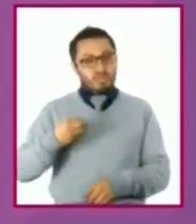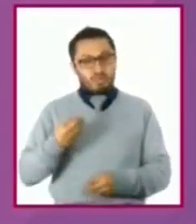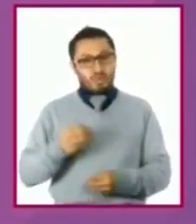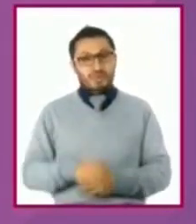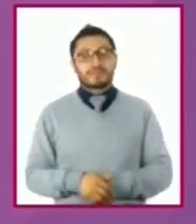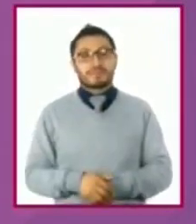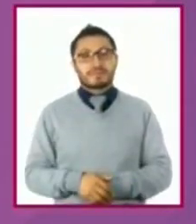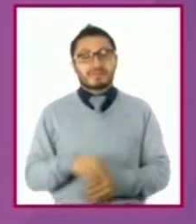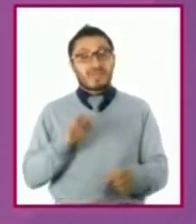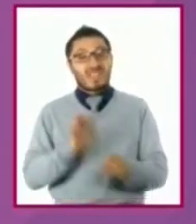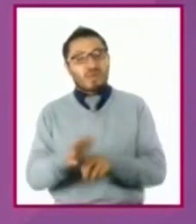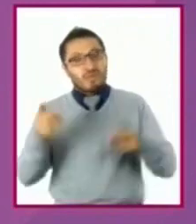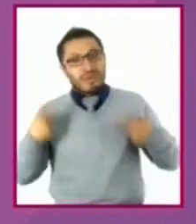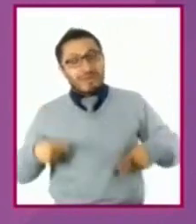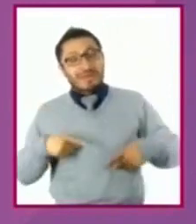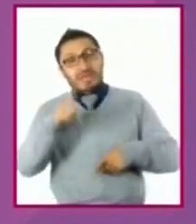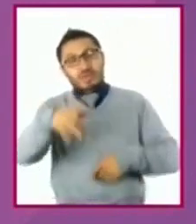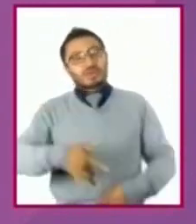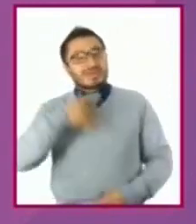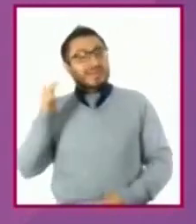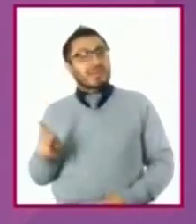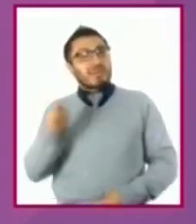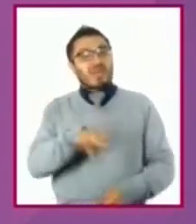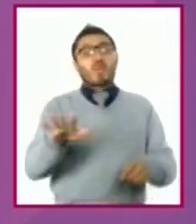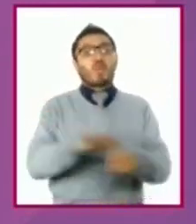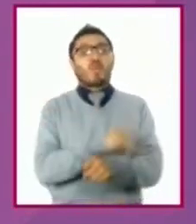¿Con cuál personaje te identificas y por qué?